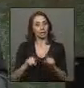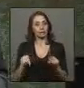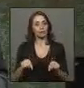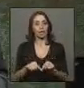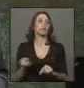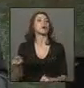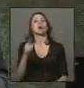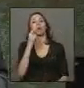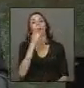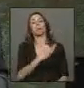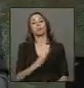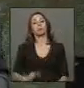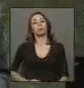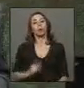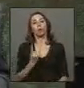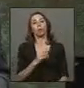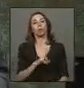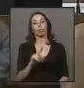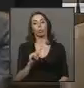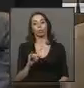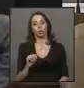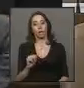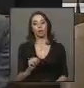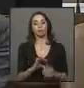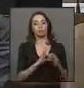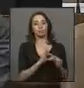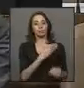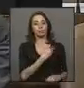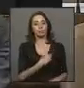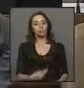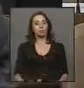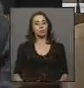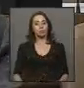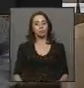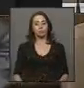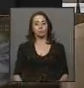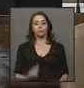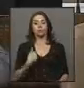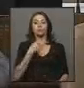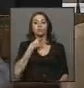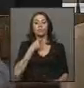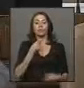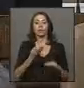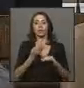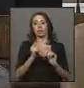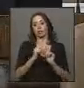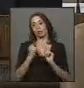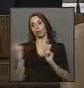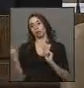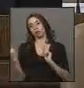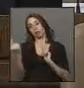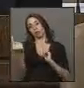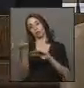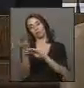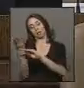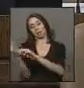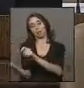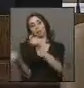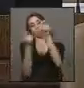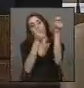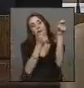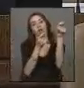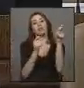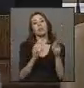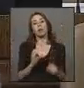Tiene la palabra el diputado Osvaldo Rutia. Gracias, presidente. Quisiera pedir por su intermedio oficiar a la